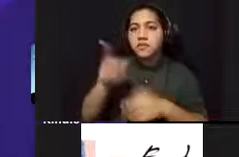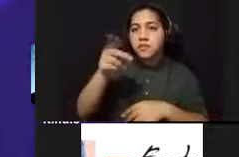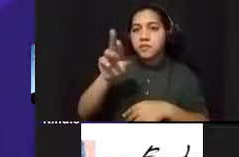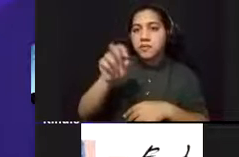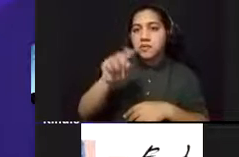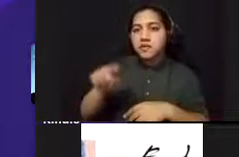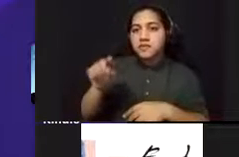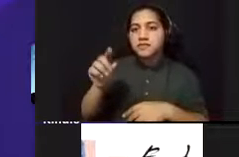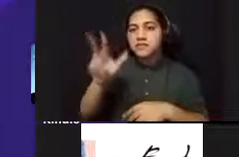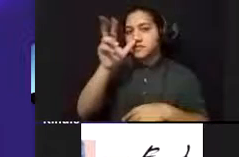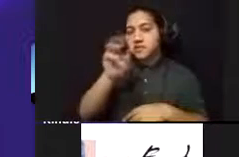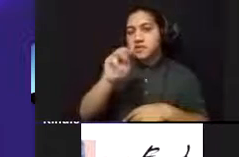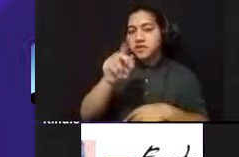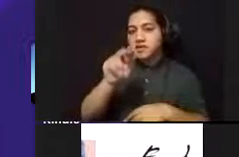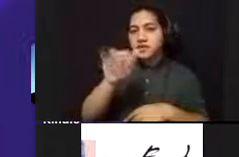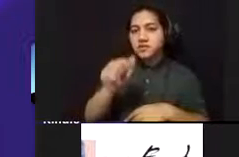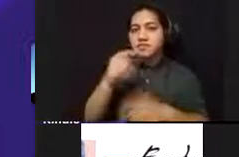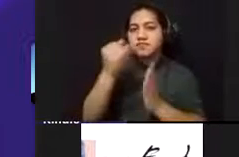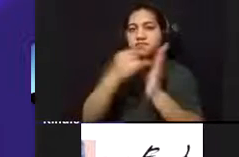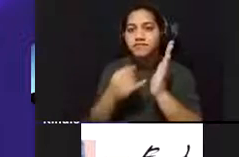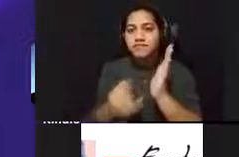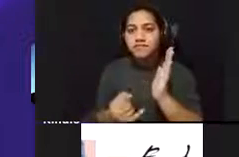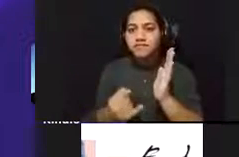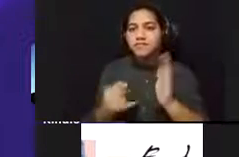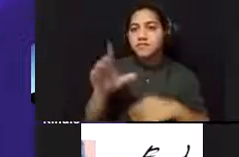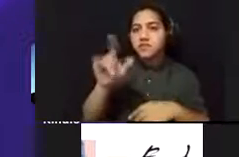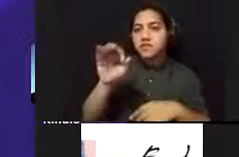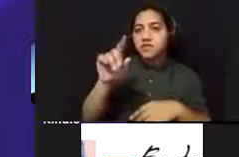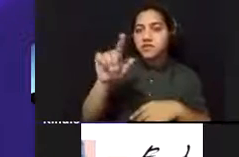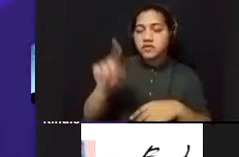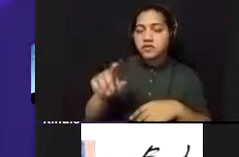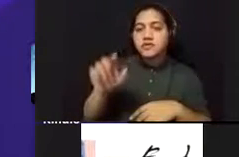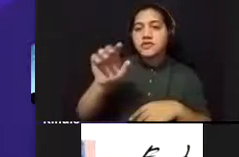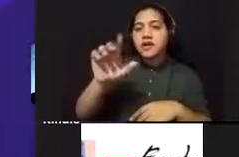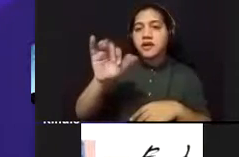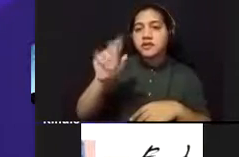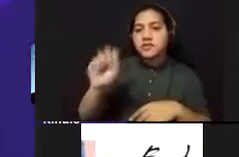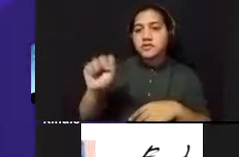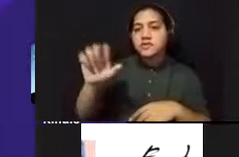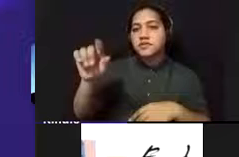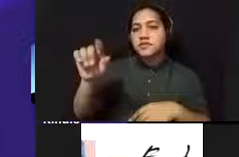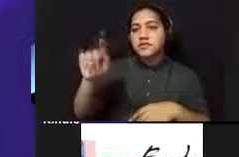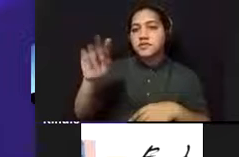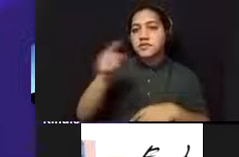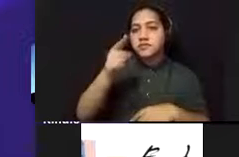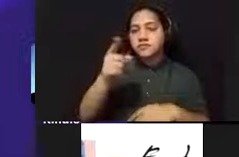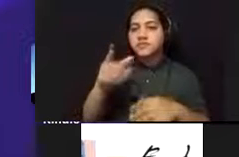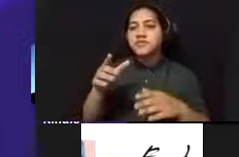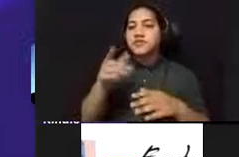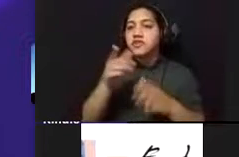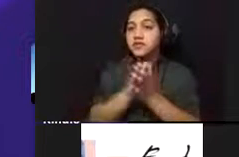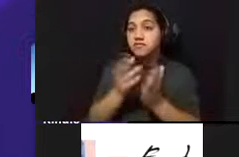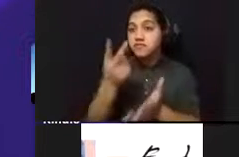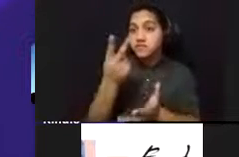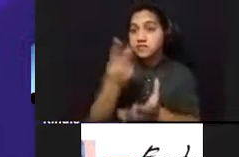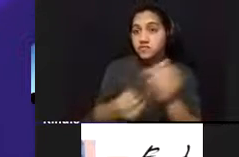Martina, ilustrado magistralmente por Carlos Sánchez. Es una versión bilingüe sobre el